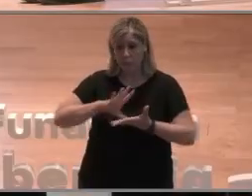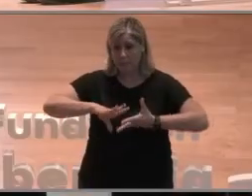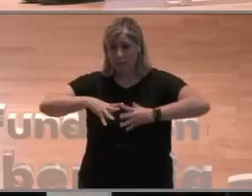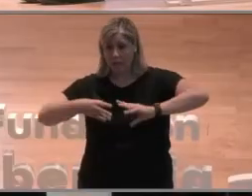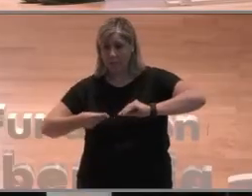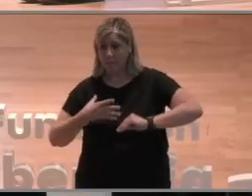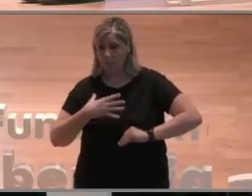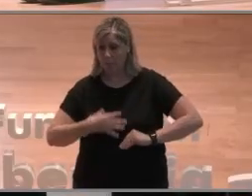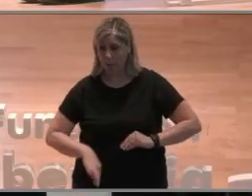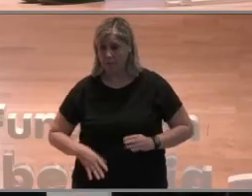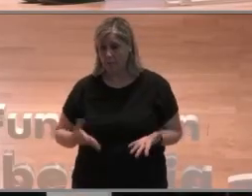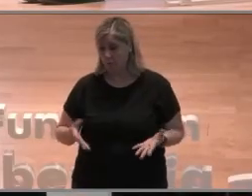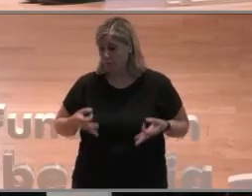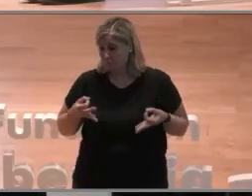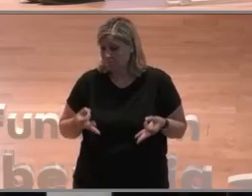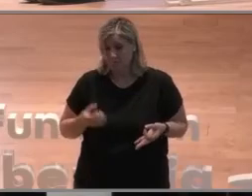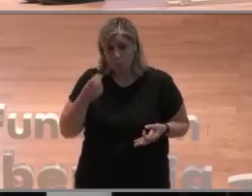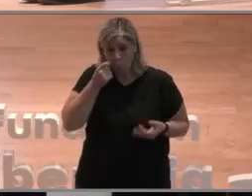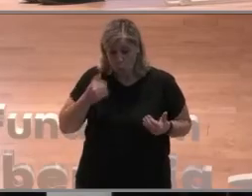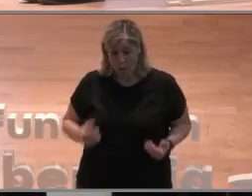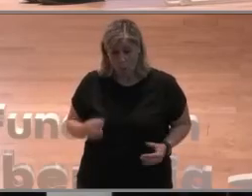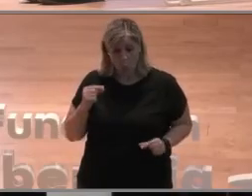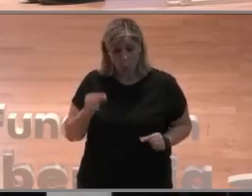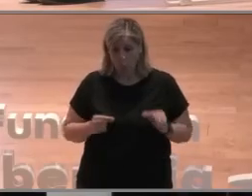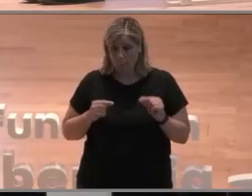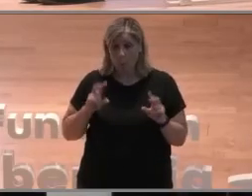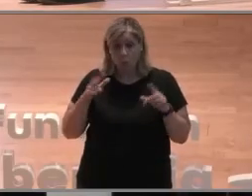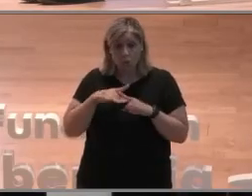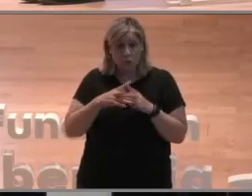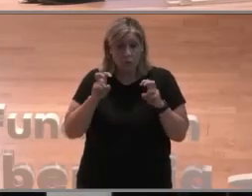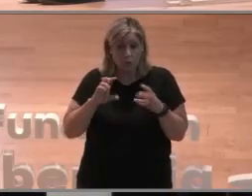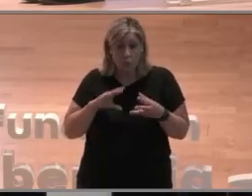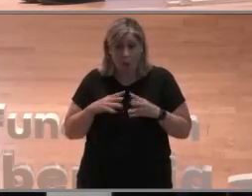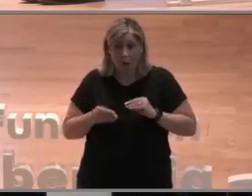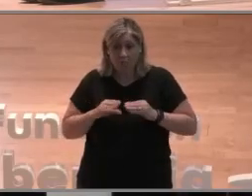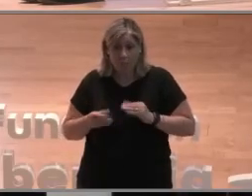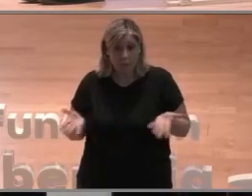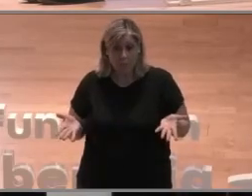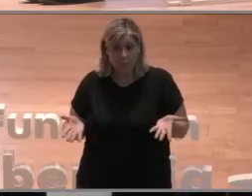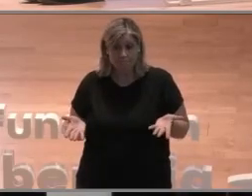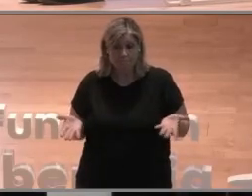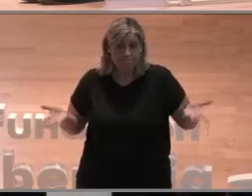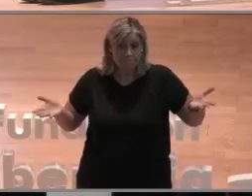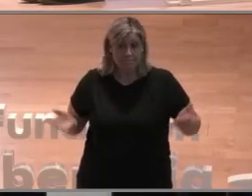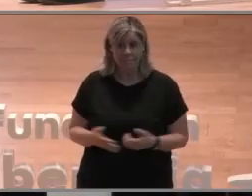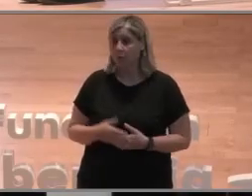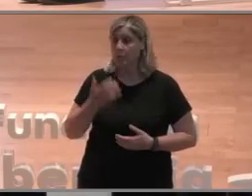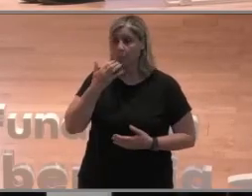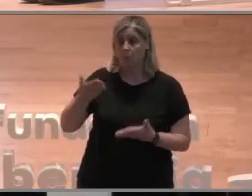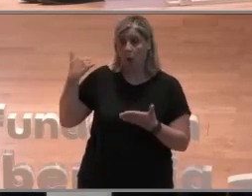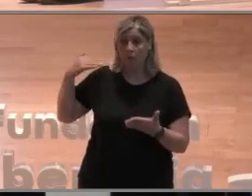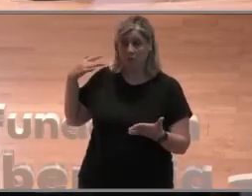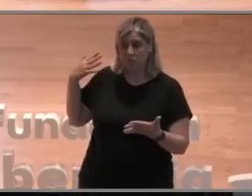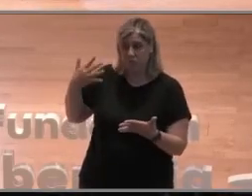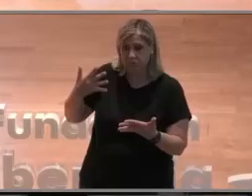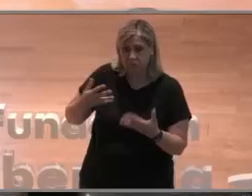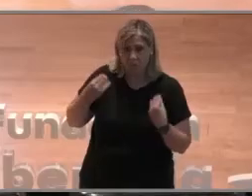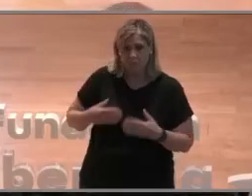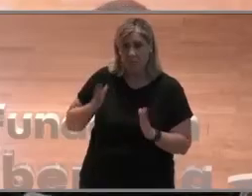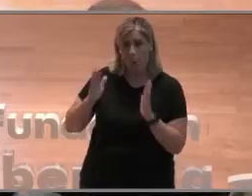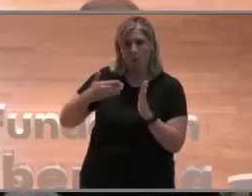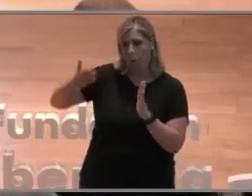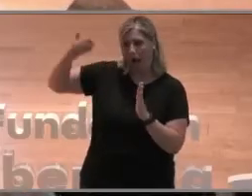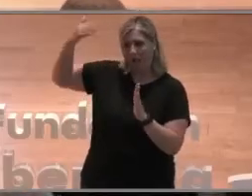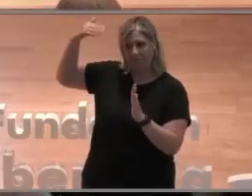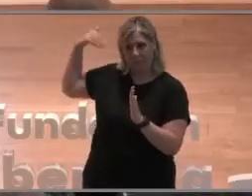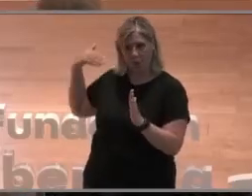y, como siempre, pues el ser humano se irá adaptando a la nueva situación, y esas inercias que teníamos, que están basadas en épocas anteriores